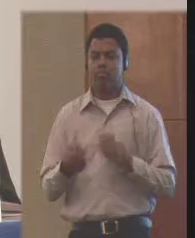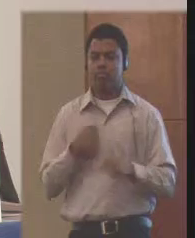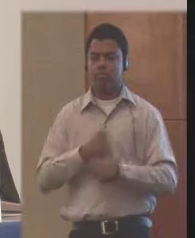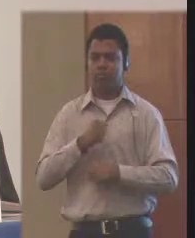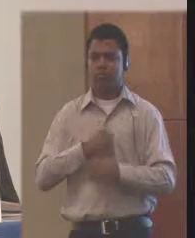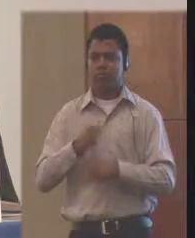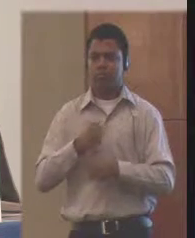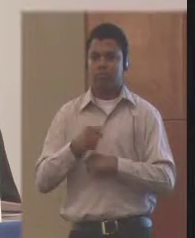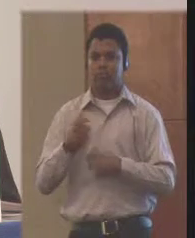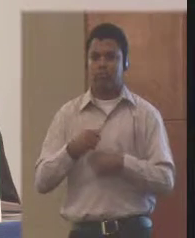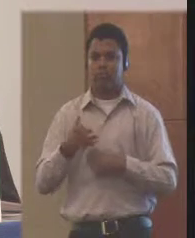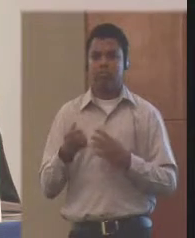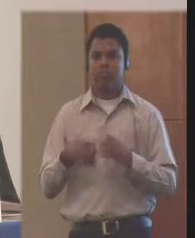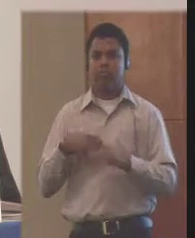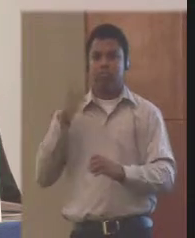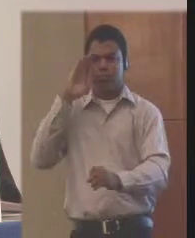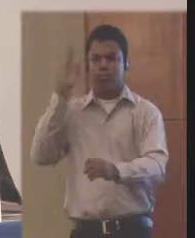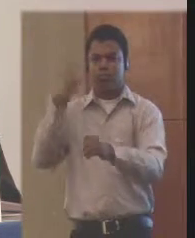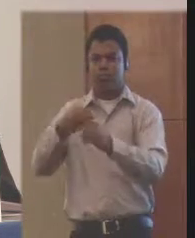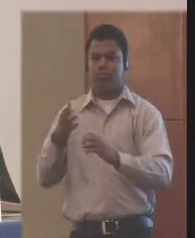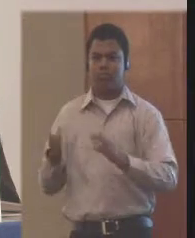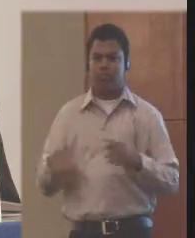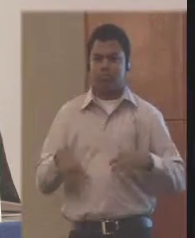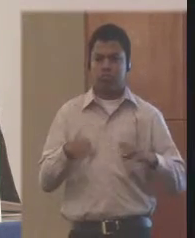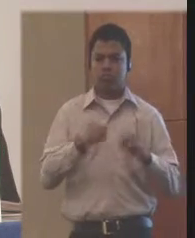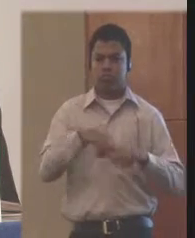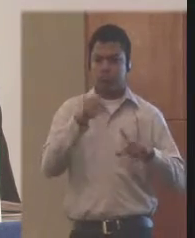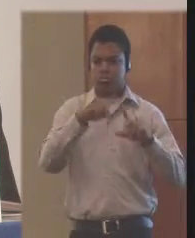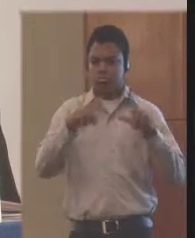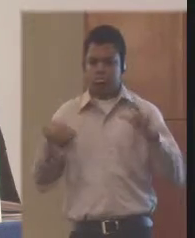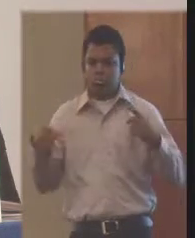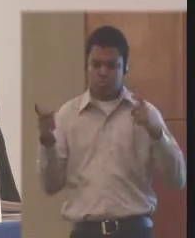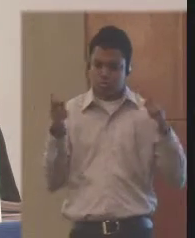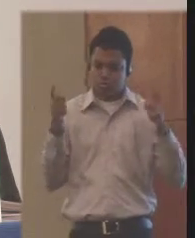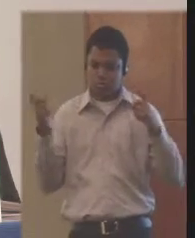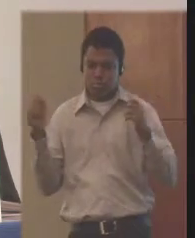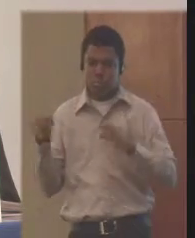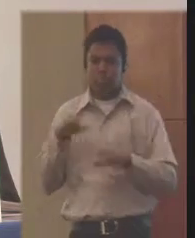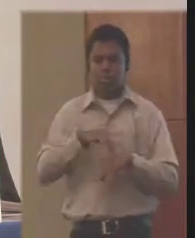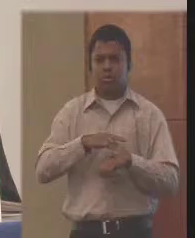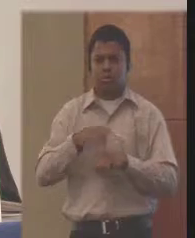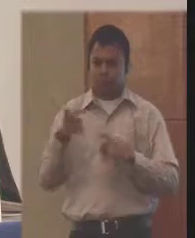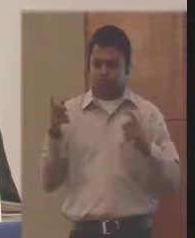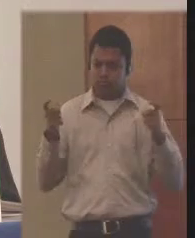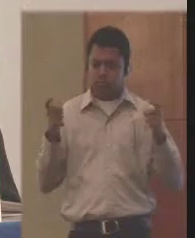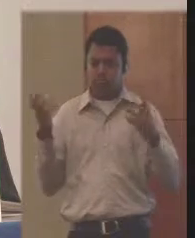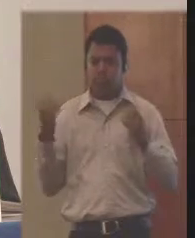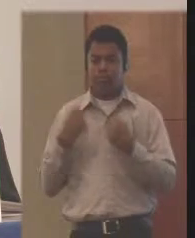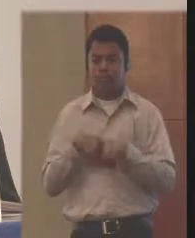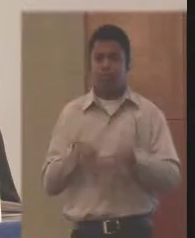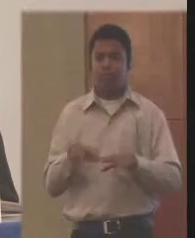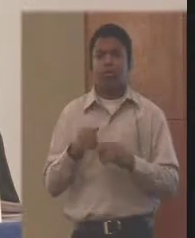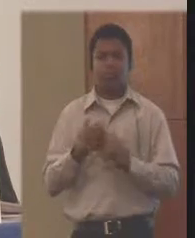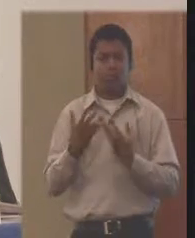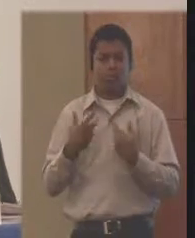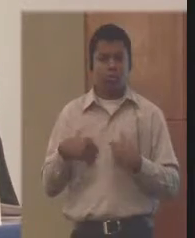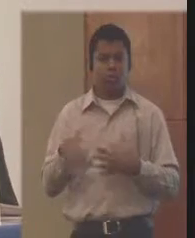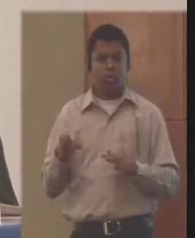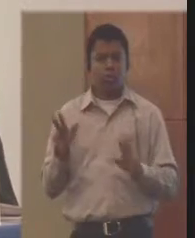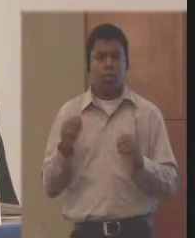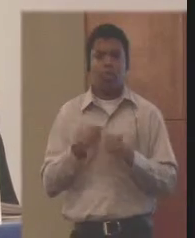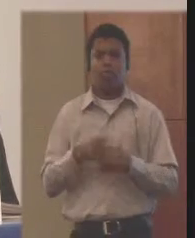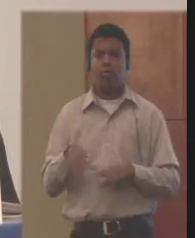medición de riesgo. Quiere decir que hay ya un interés de calificación del riesgo de